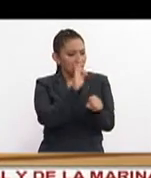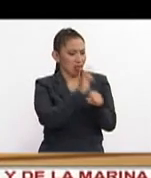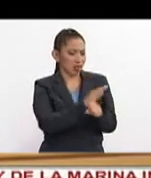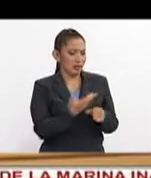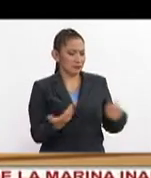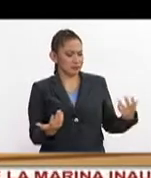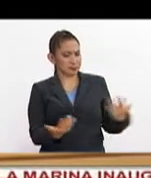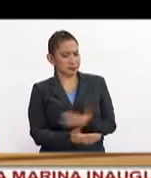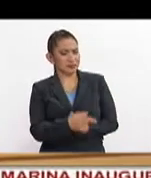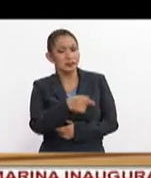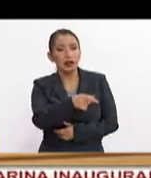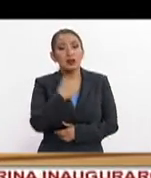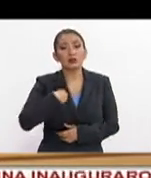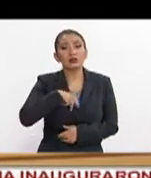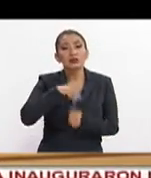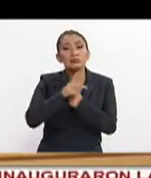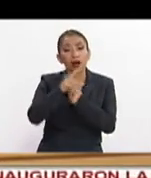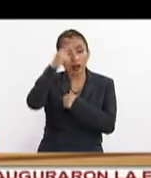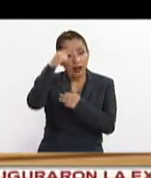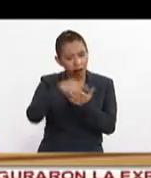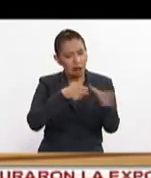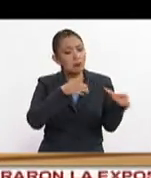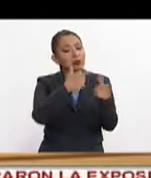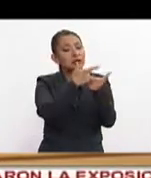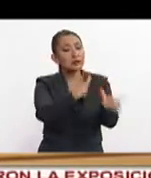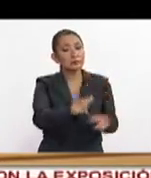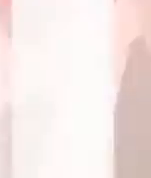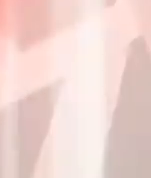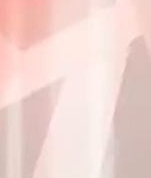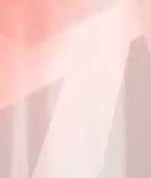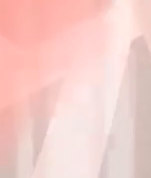proteccionistas. Somos un país que cree en el comercio libre.